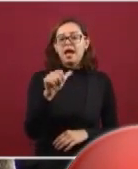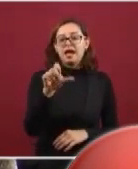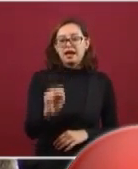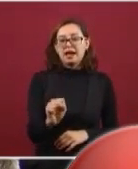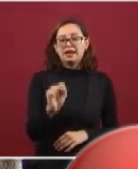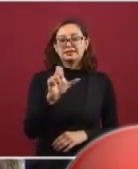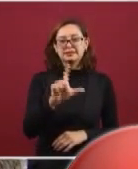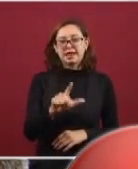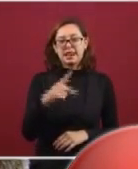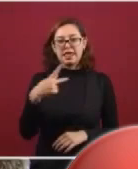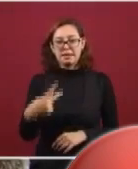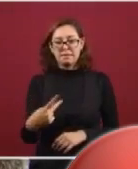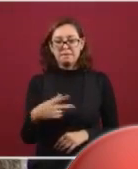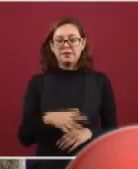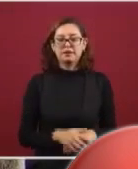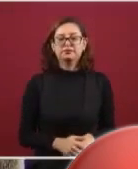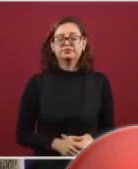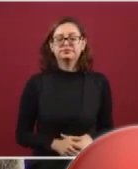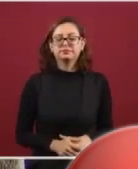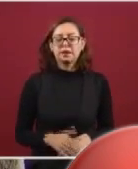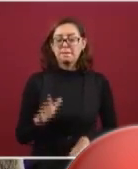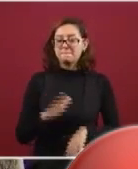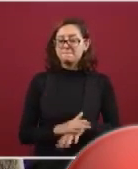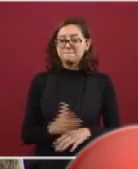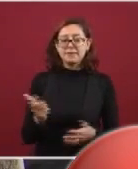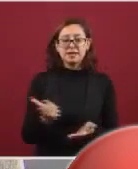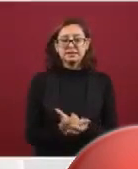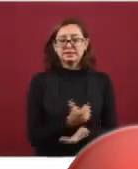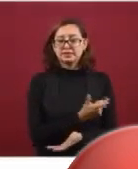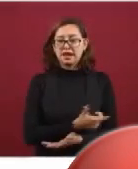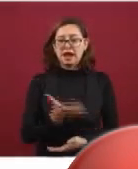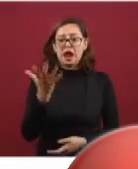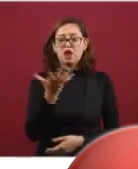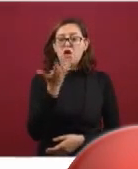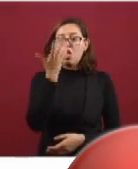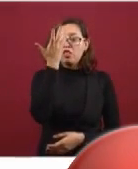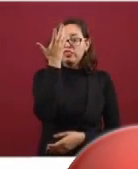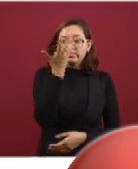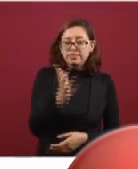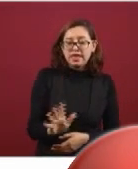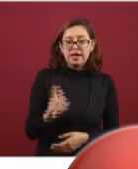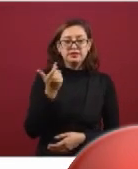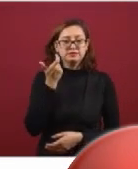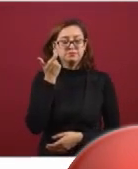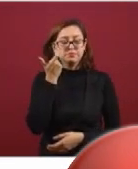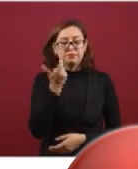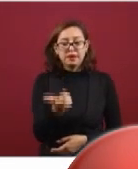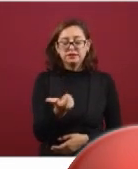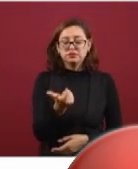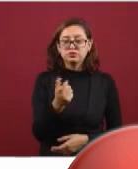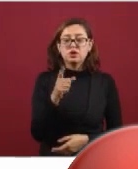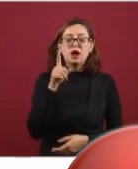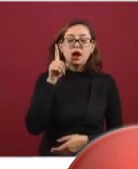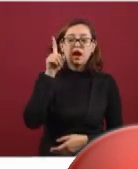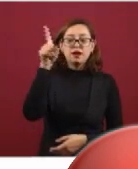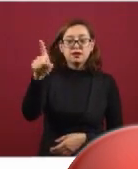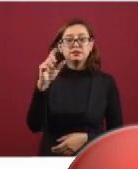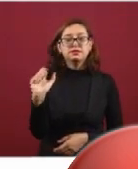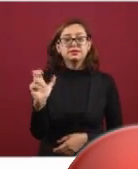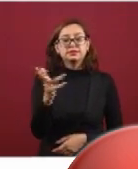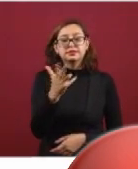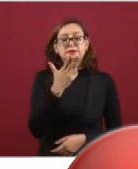10 pesos con 98 centavos por litro, el precio más alto con un margen de 5 pesos 44 centavos en Buenaventura,